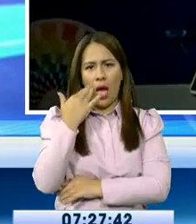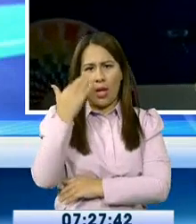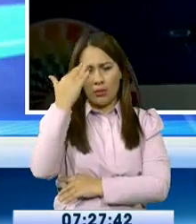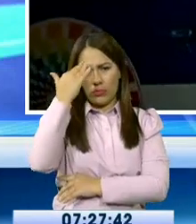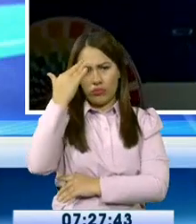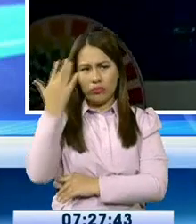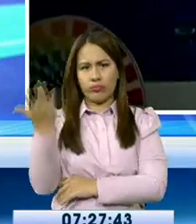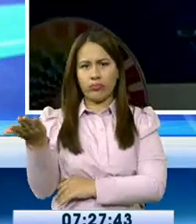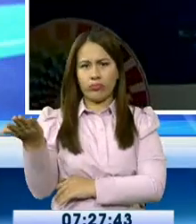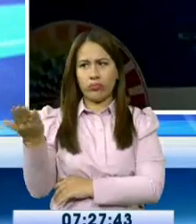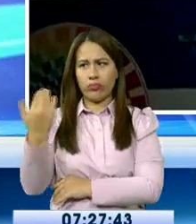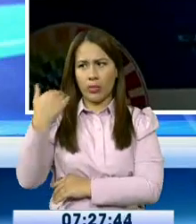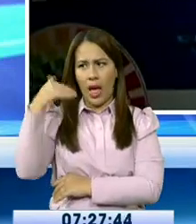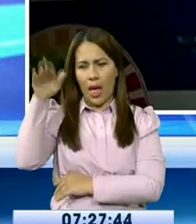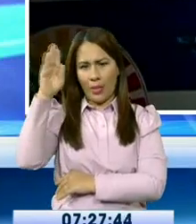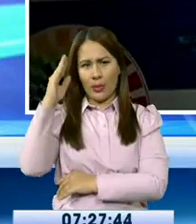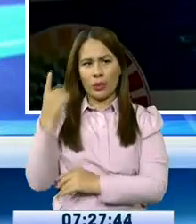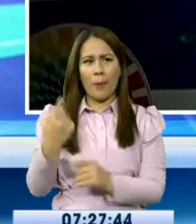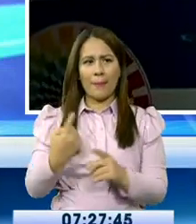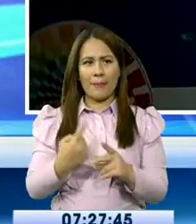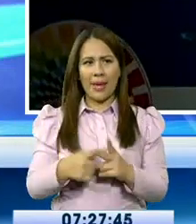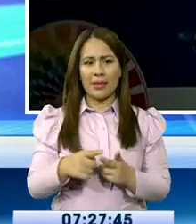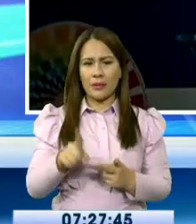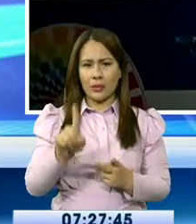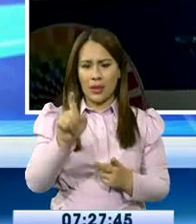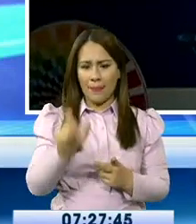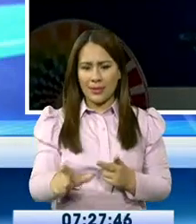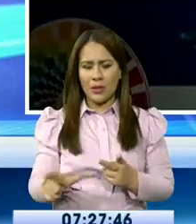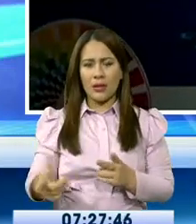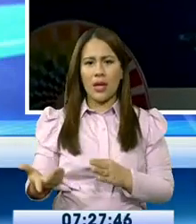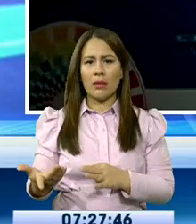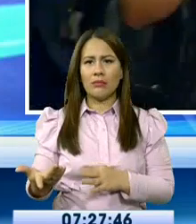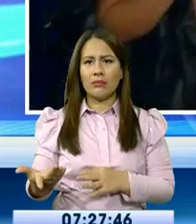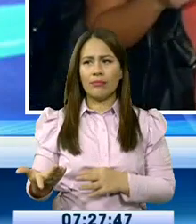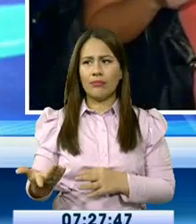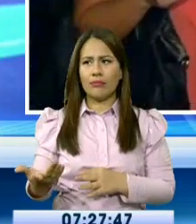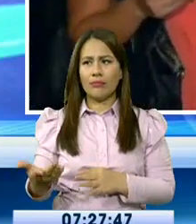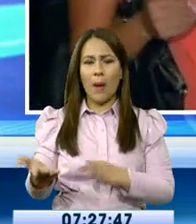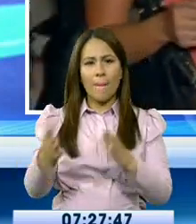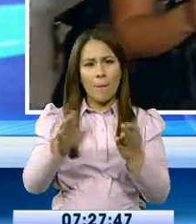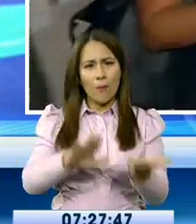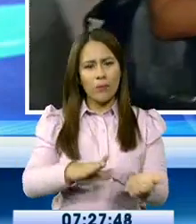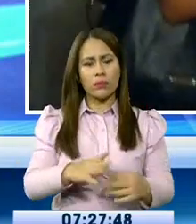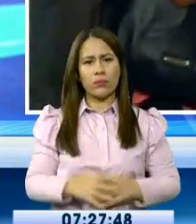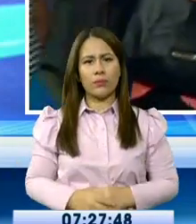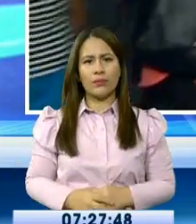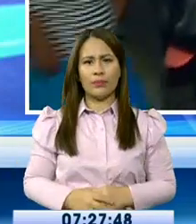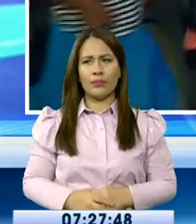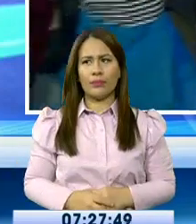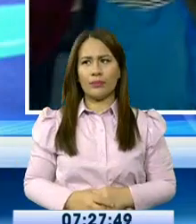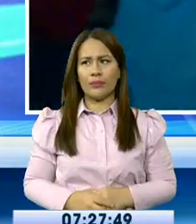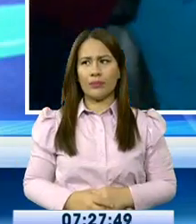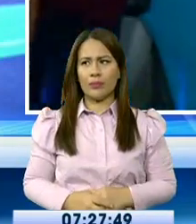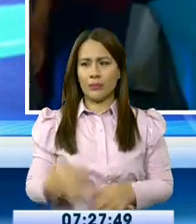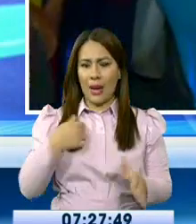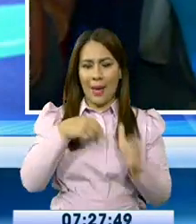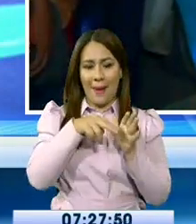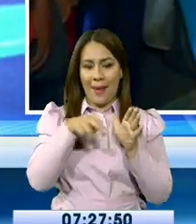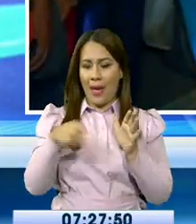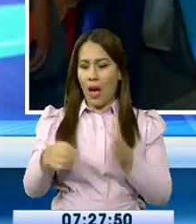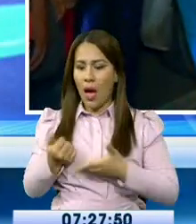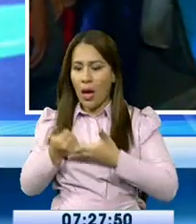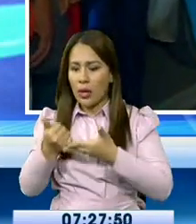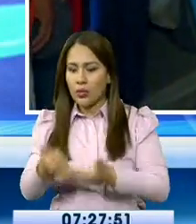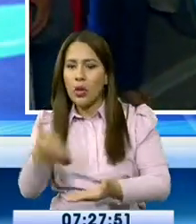caso, sino que habiendo una persona accidentada, y ya en este caso muerta, lejos de bajarse y asistir